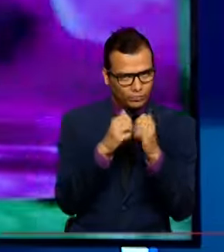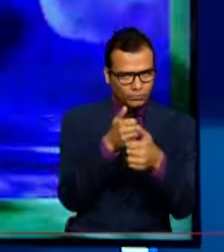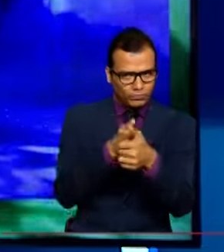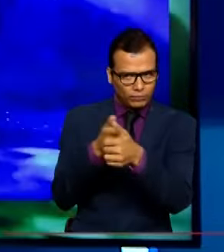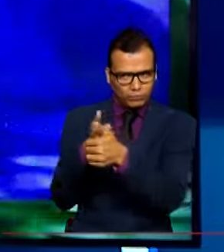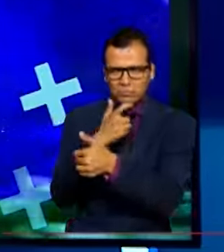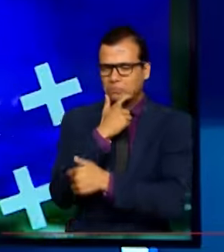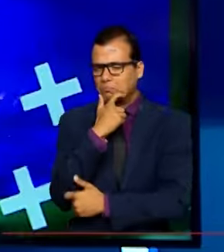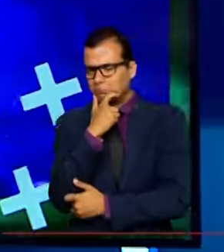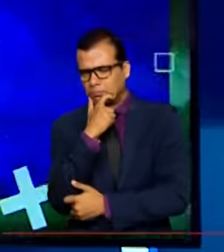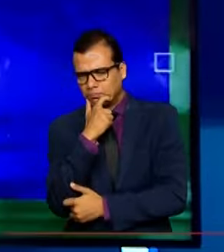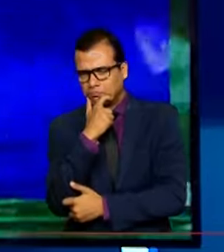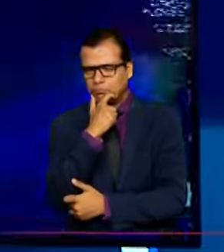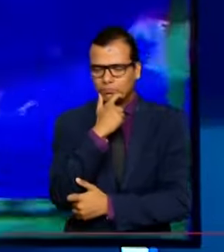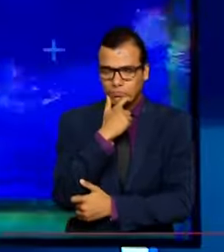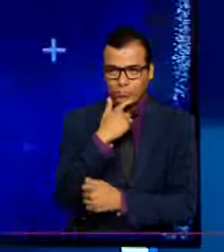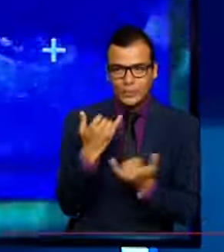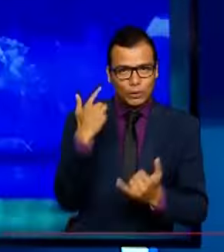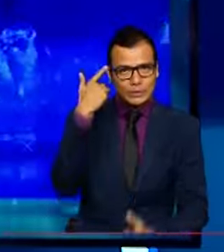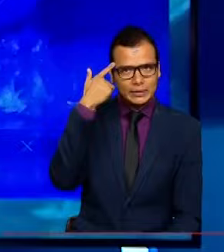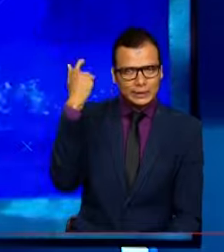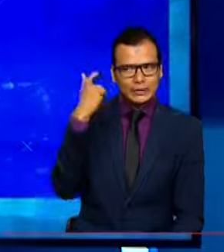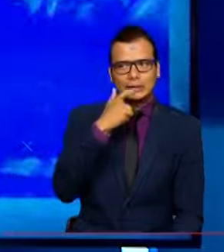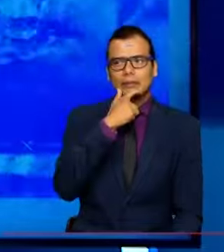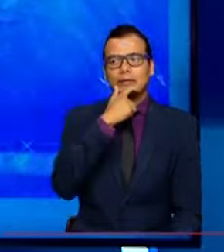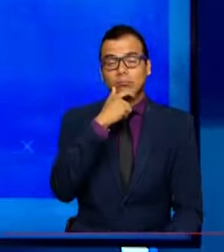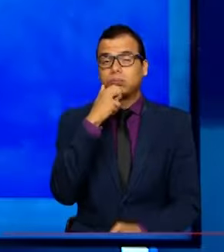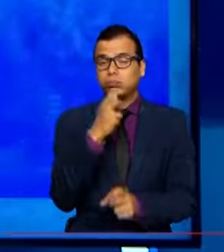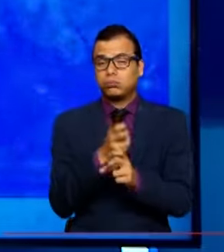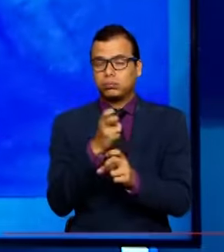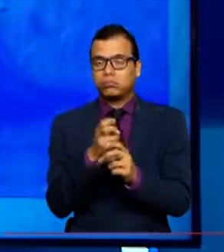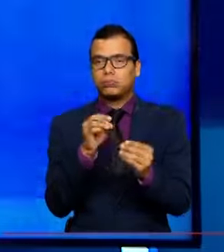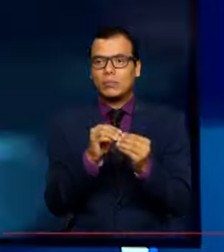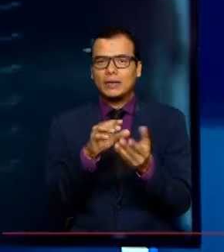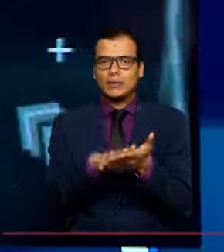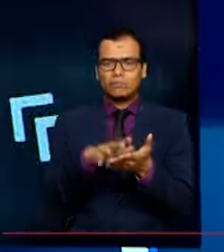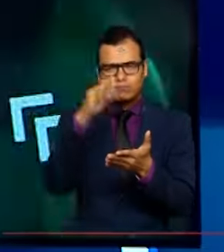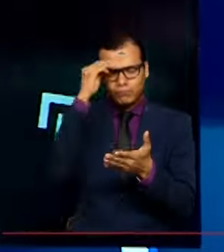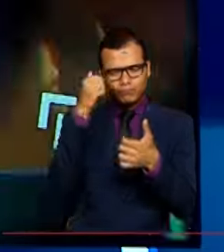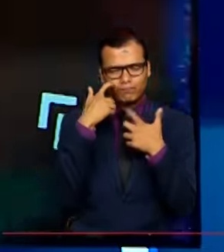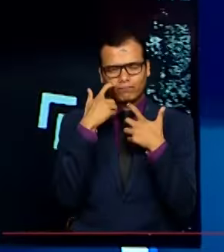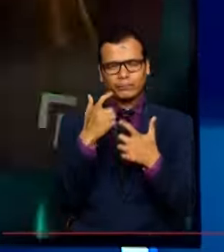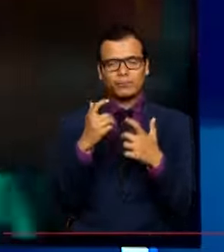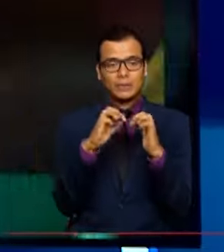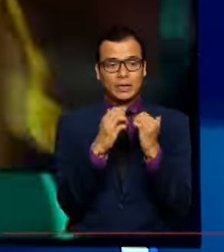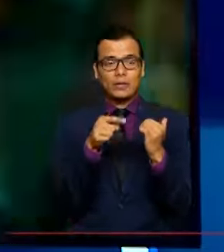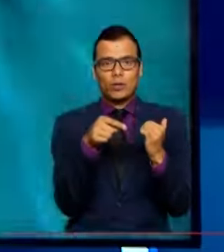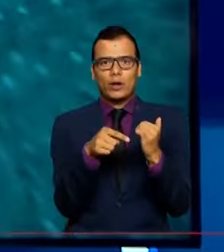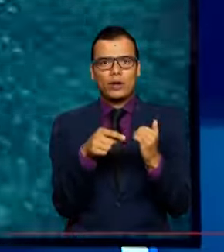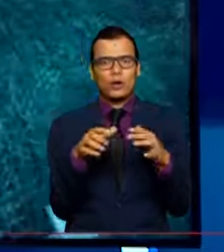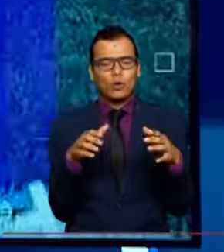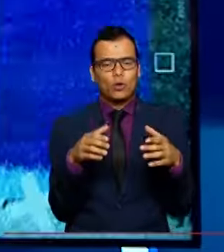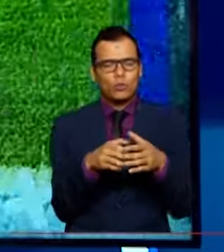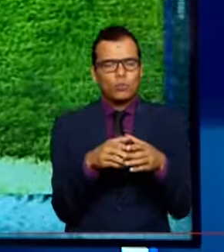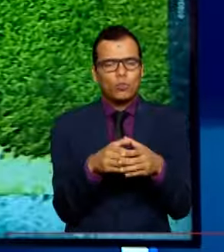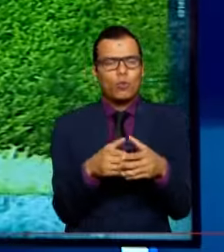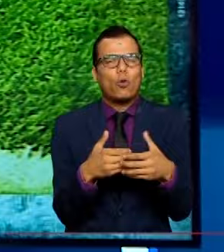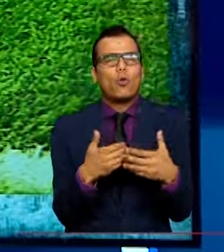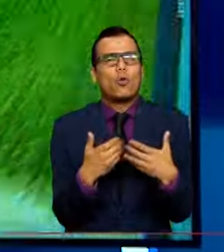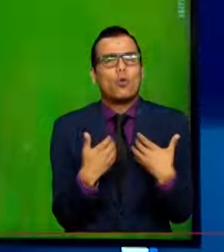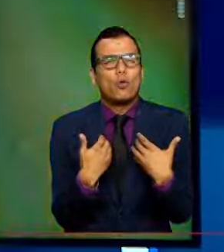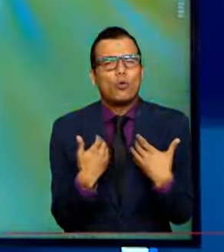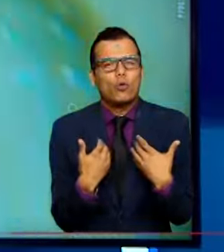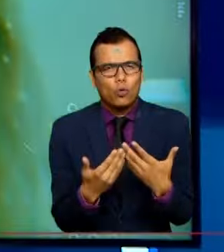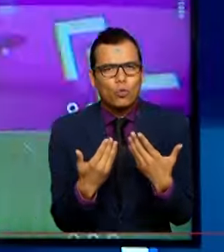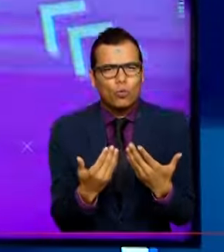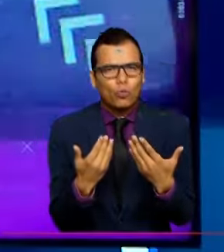él sobre los desafíos, el aprendizaje y lo que destaca en cuanto a la determinación de armar un equipo